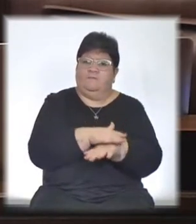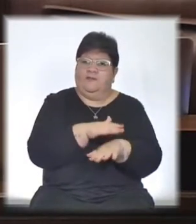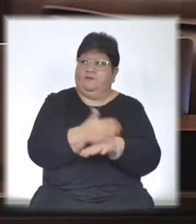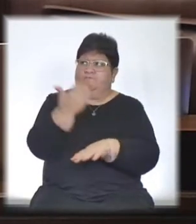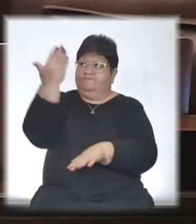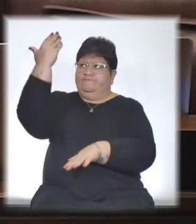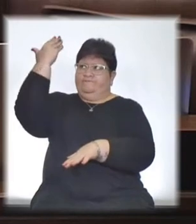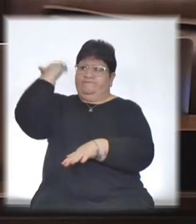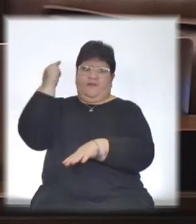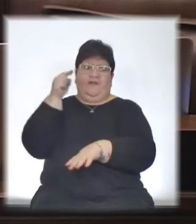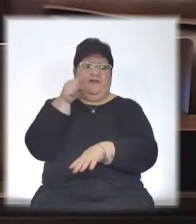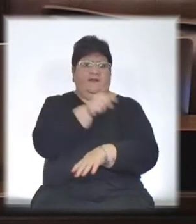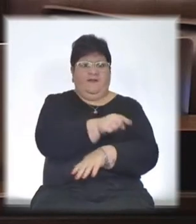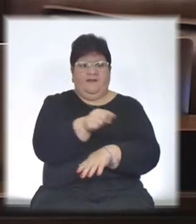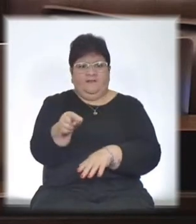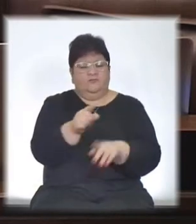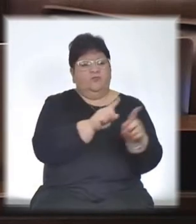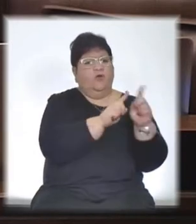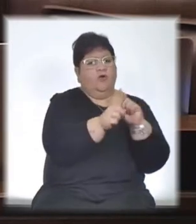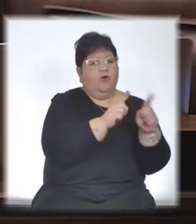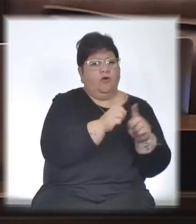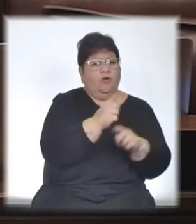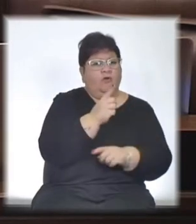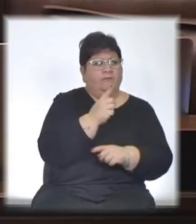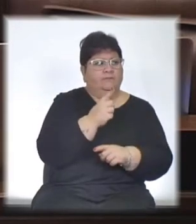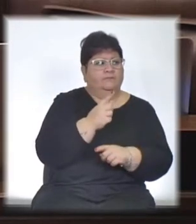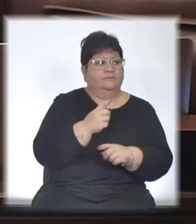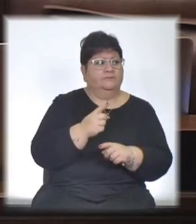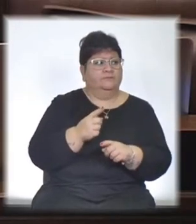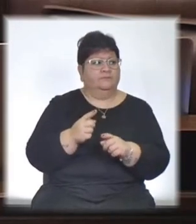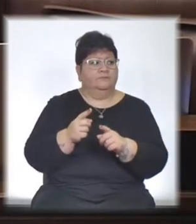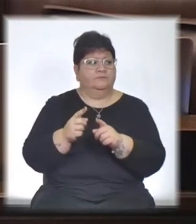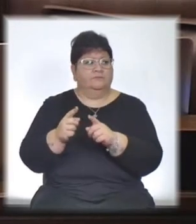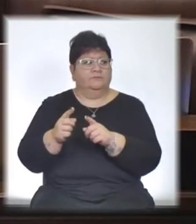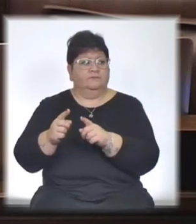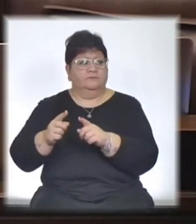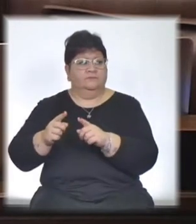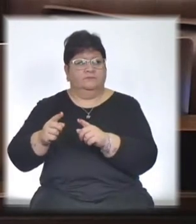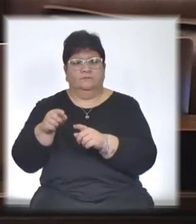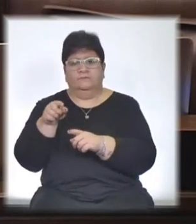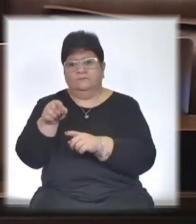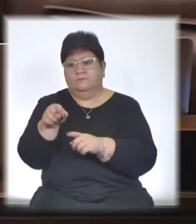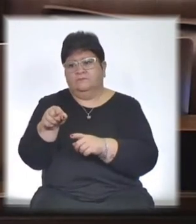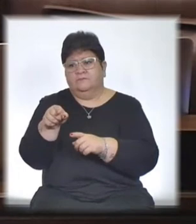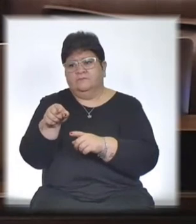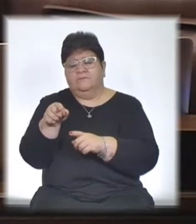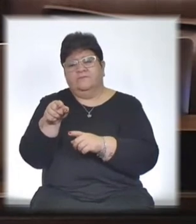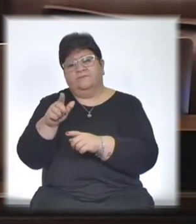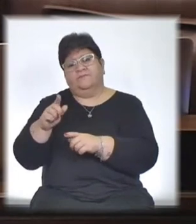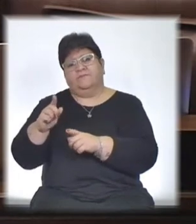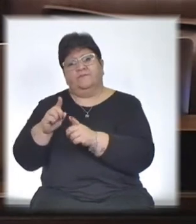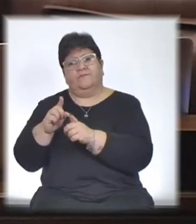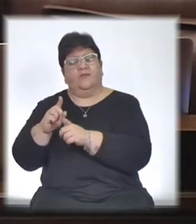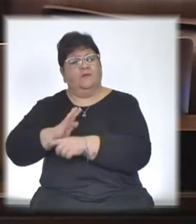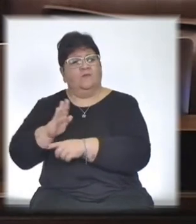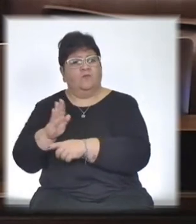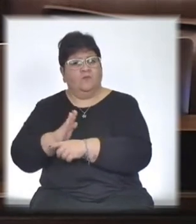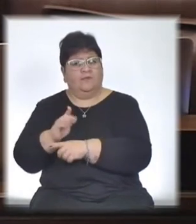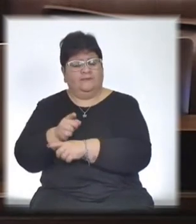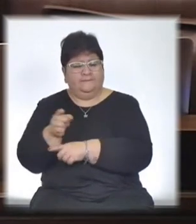rehenes, así como a todas las presas políticas, porque su situación durante un tiempo fue postergada en la memoria